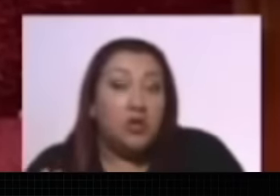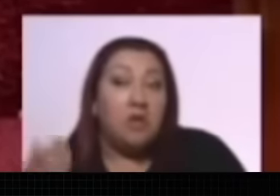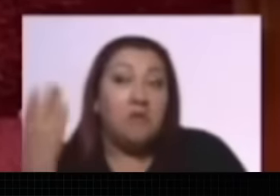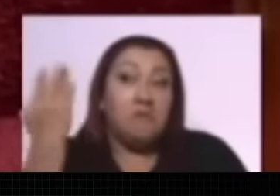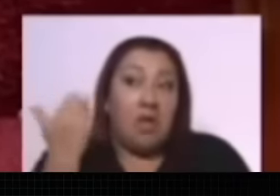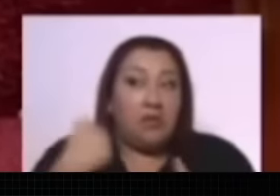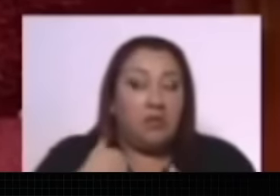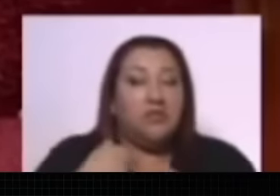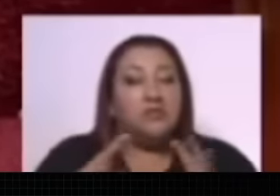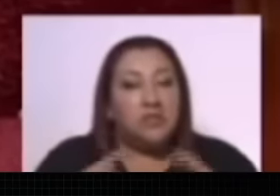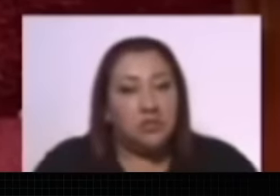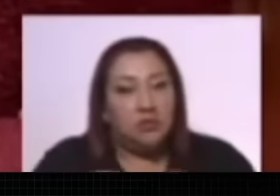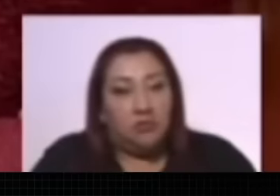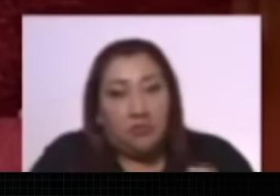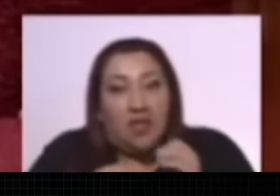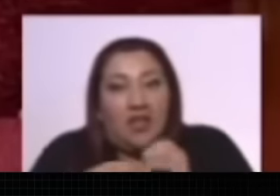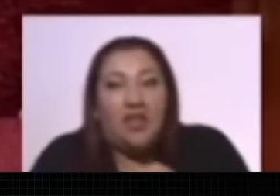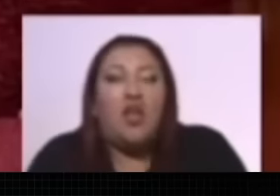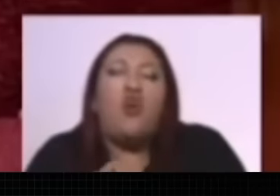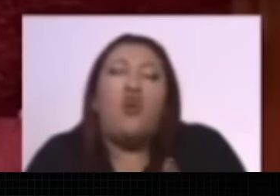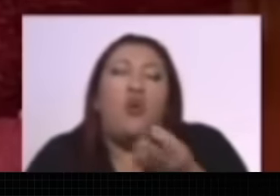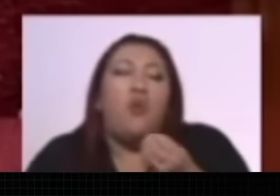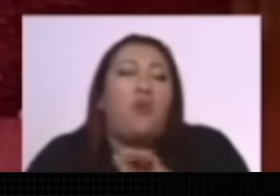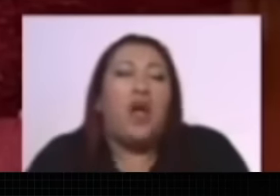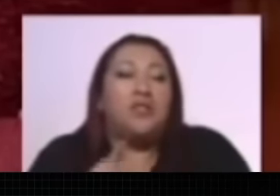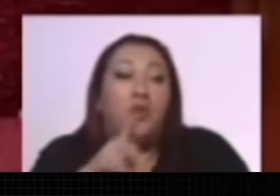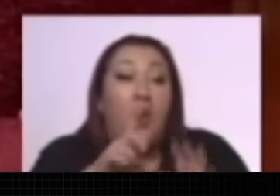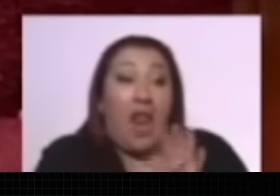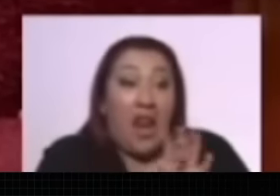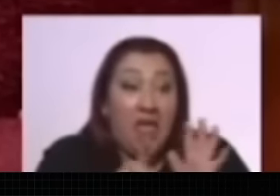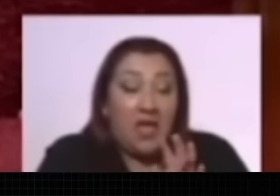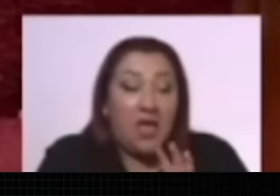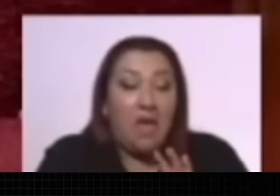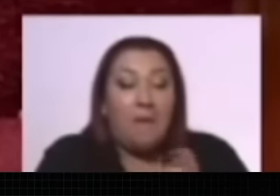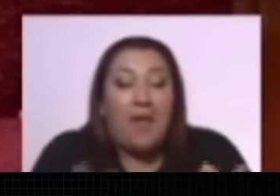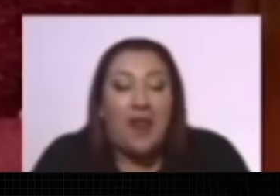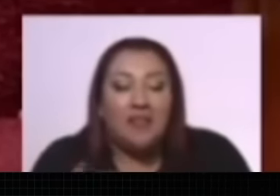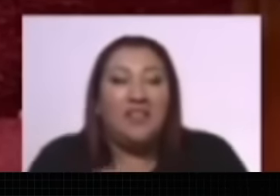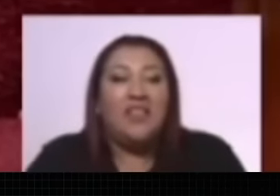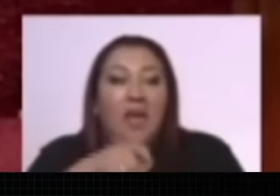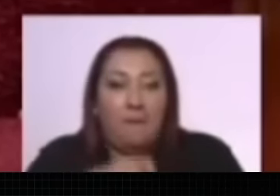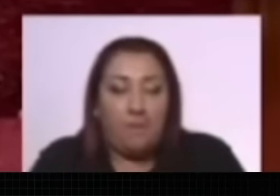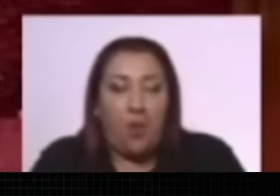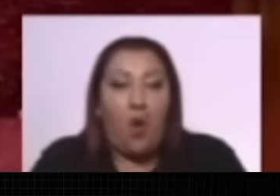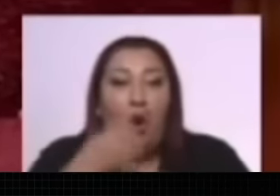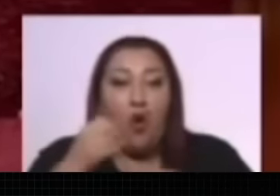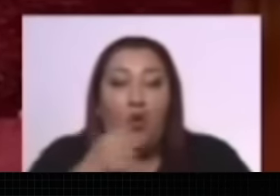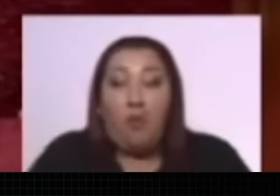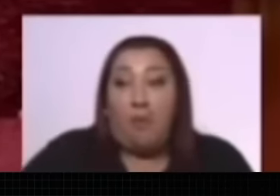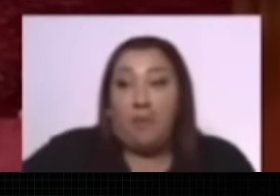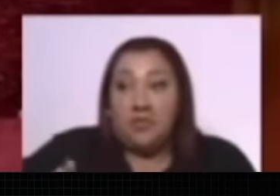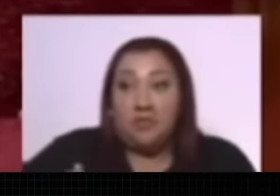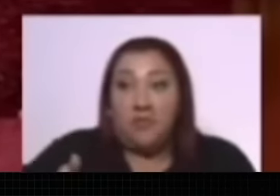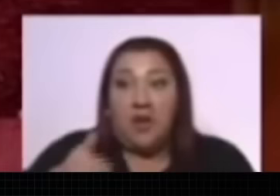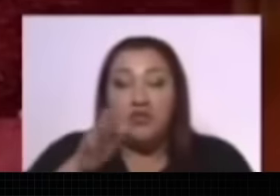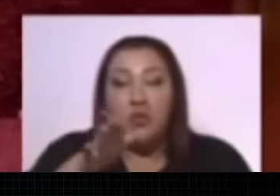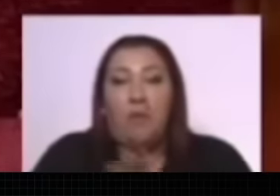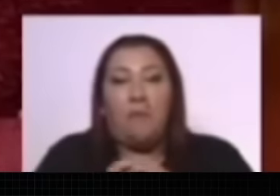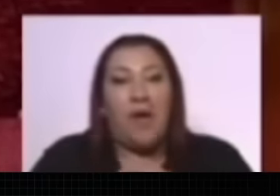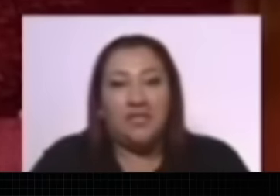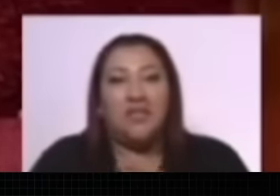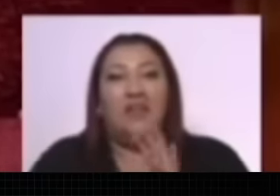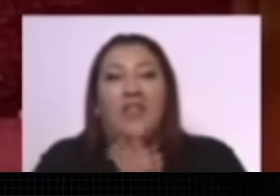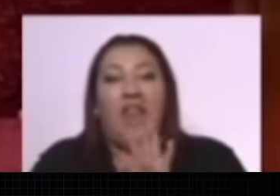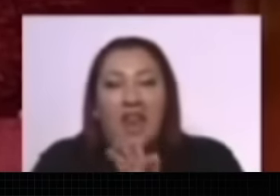a interpretar las fórmulas legales en base a los principios básicos